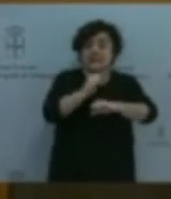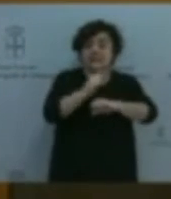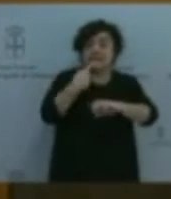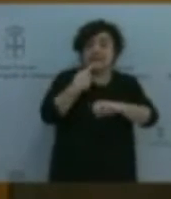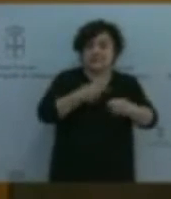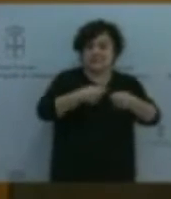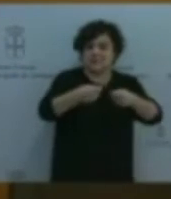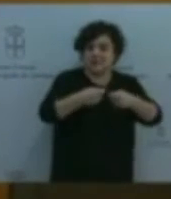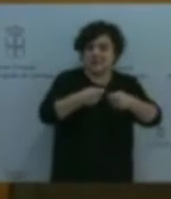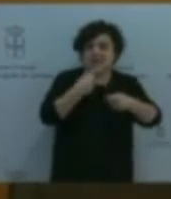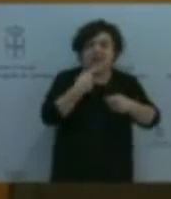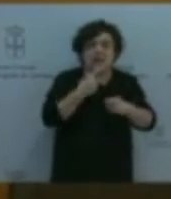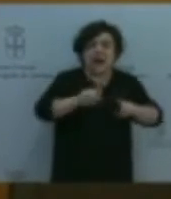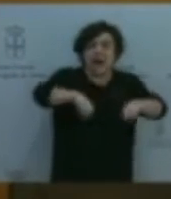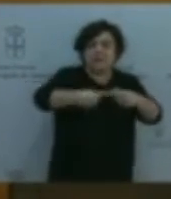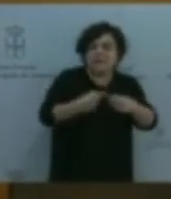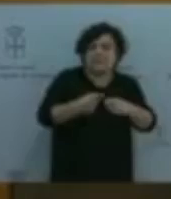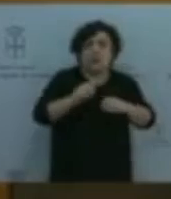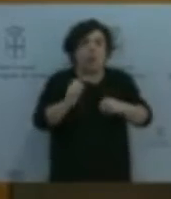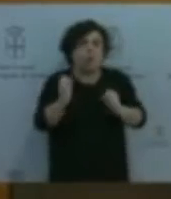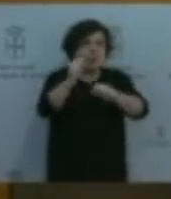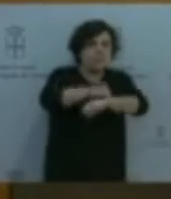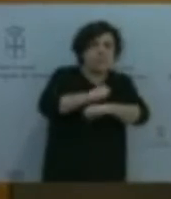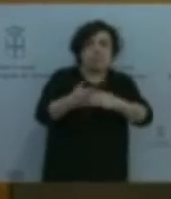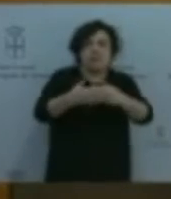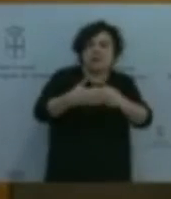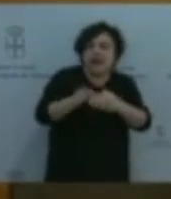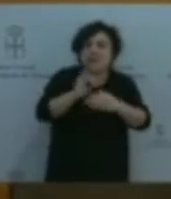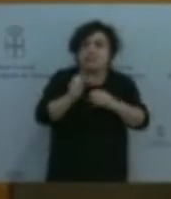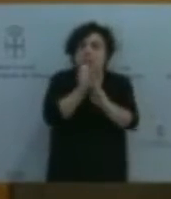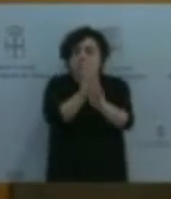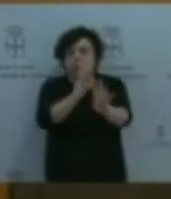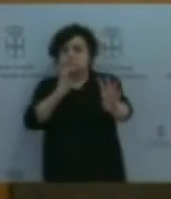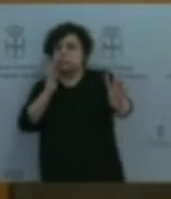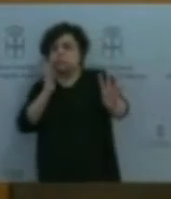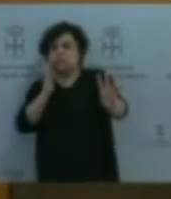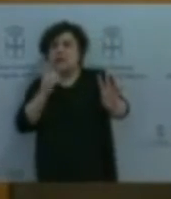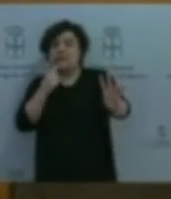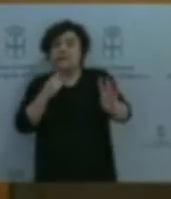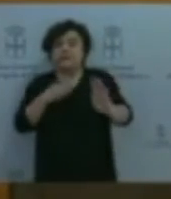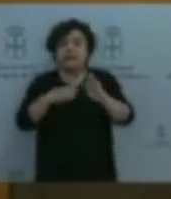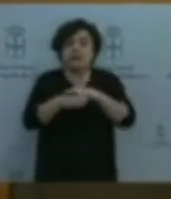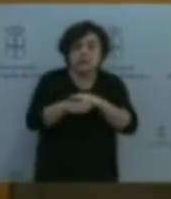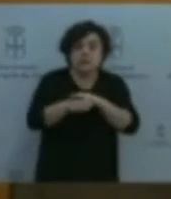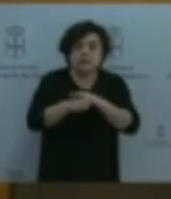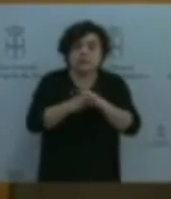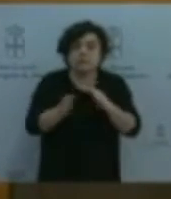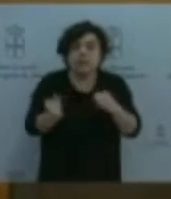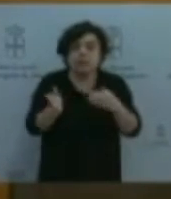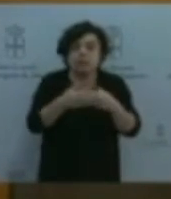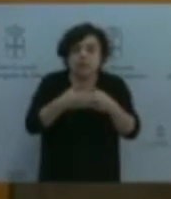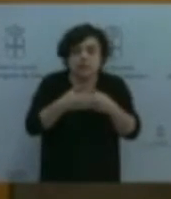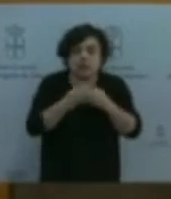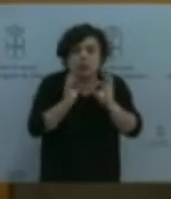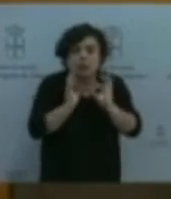colas kilométricas de hasta 1 hora. Y al llegar a la taquilla muchas veces ver cómo la taquilla cierra, ¿no? Personas a las que las máquinas pagan y se tragan los billetes y que lo pagan con